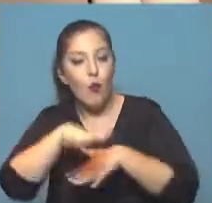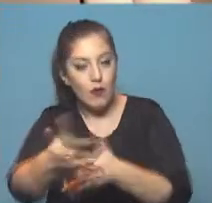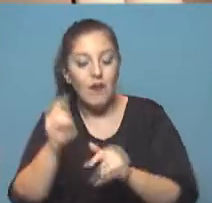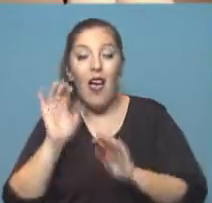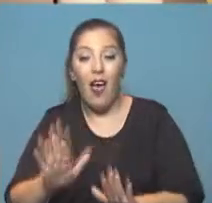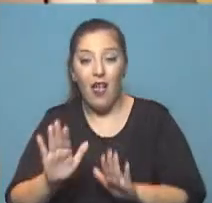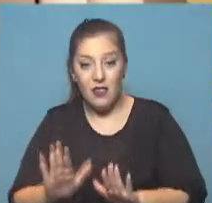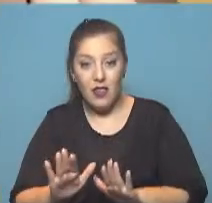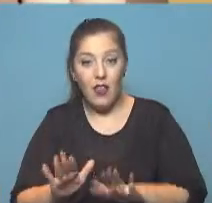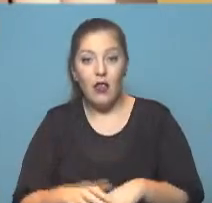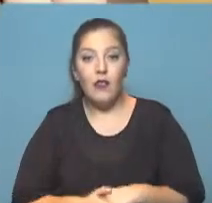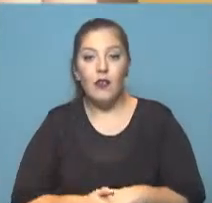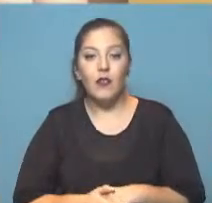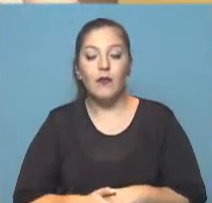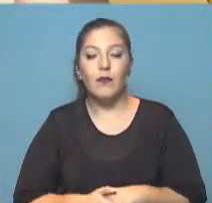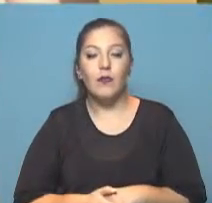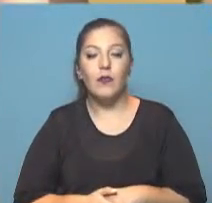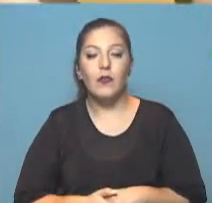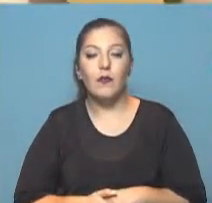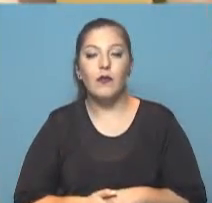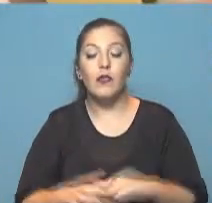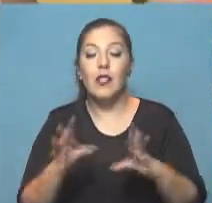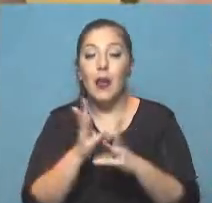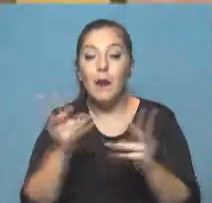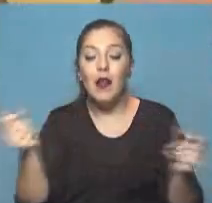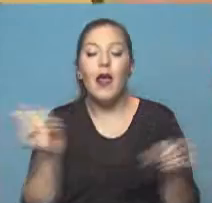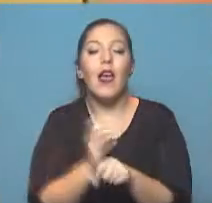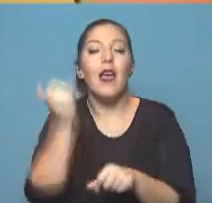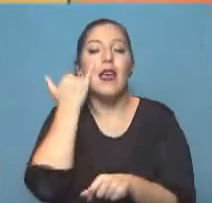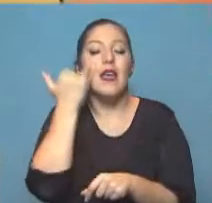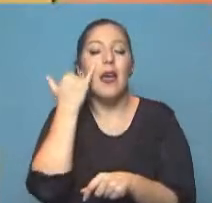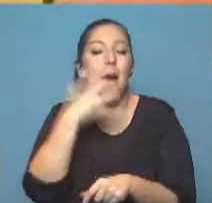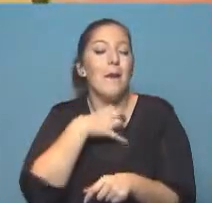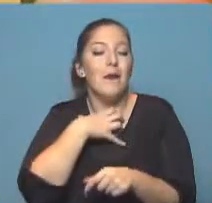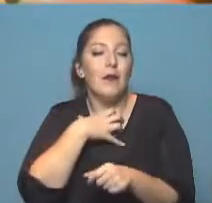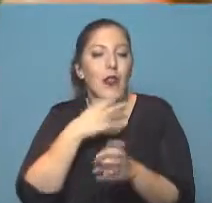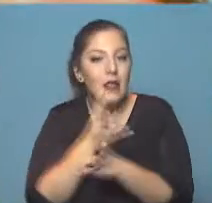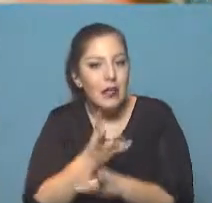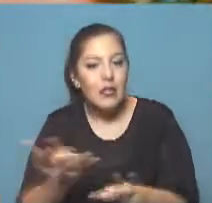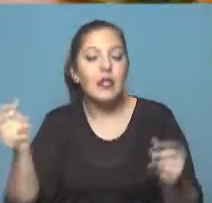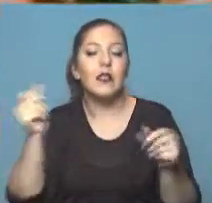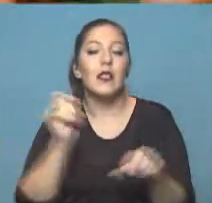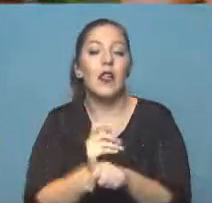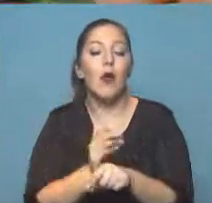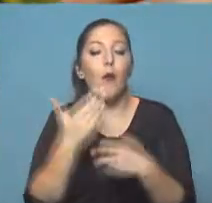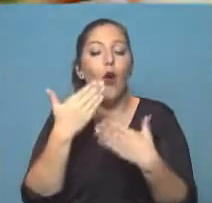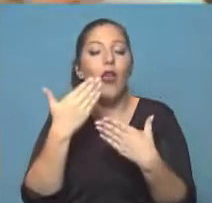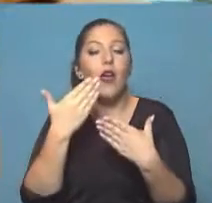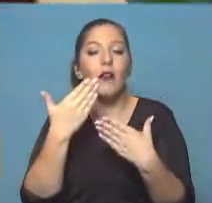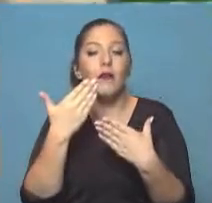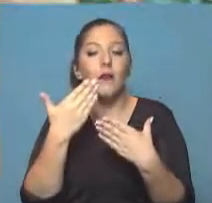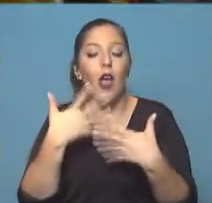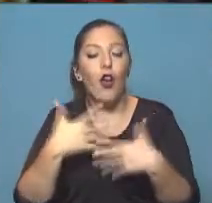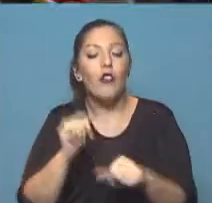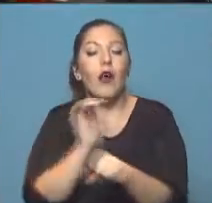alguna manera, deselitizaría y despersonalizaría la posibilidad de encontrar alguna rendija, alguna